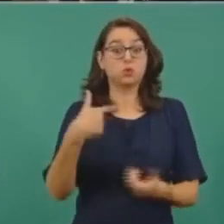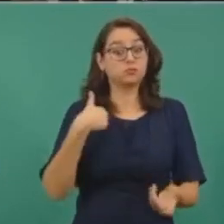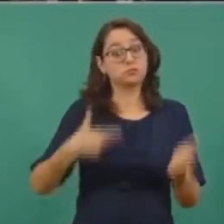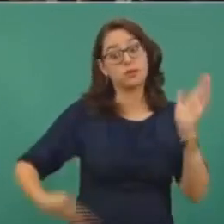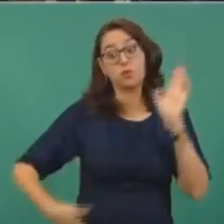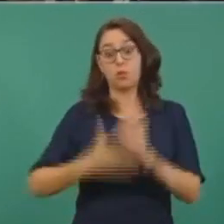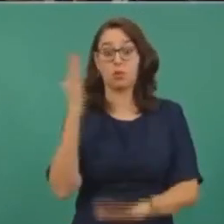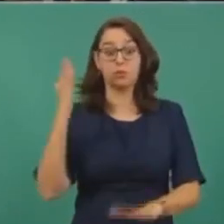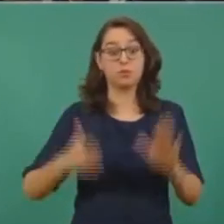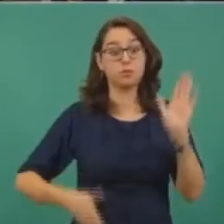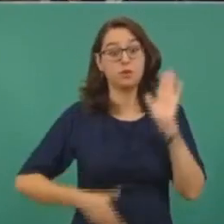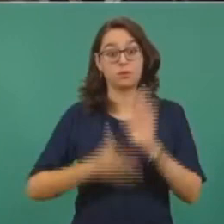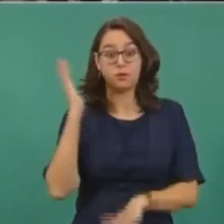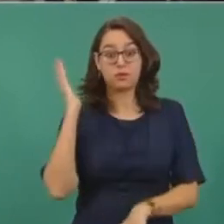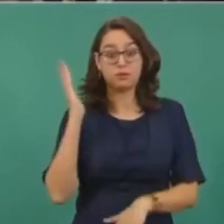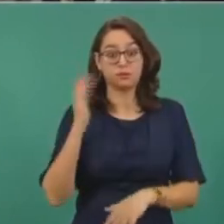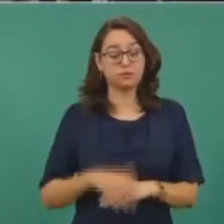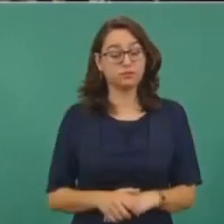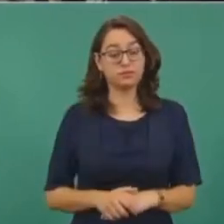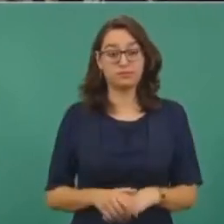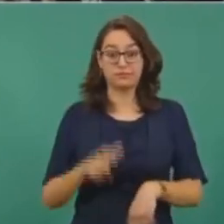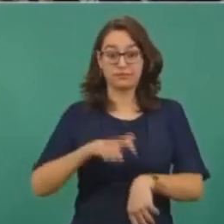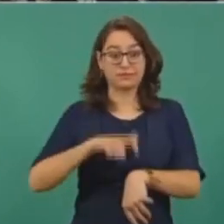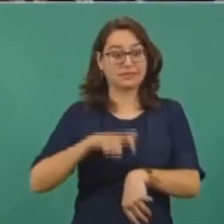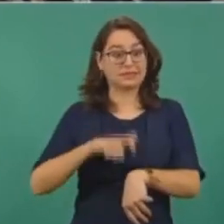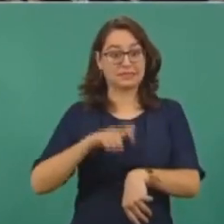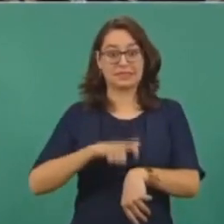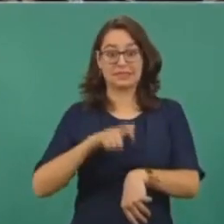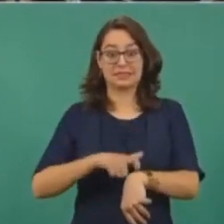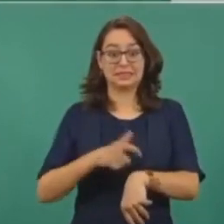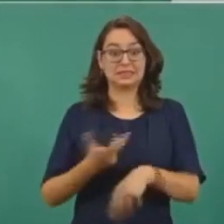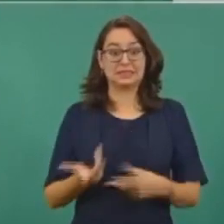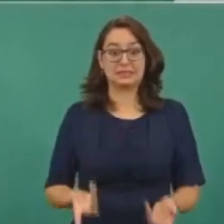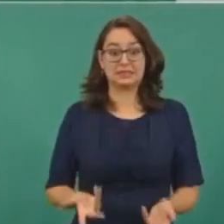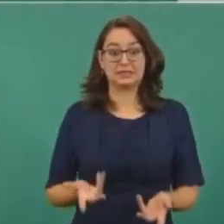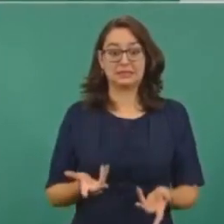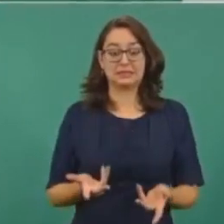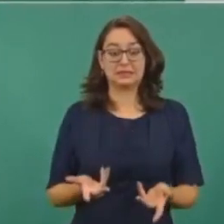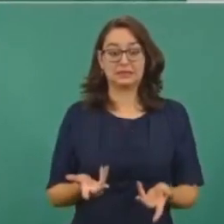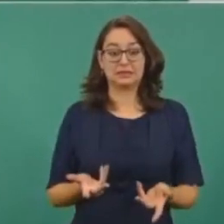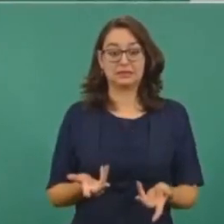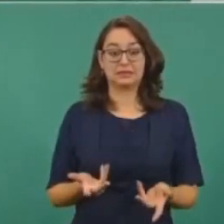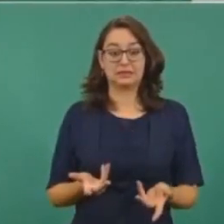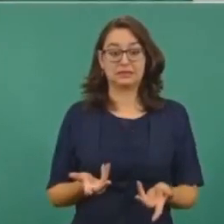llego. O sea, aquí está, miren.